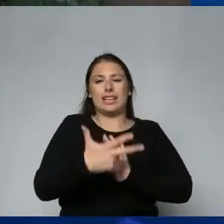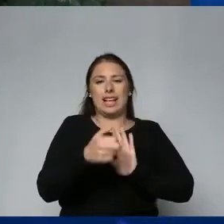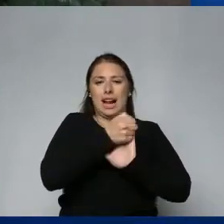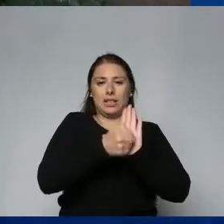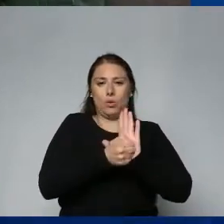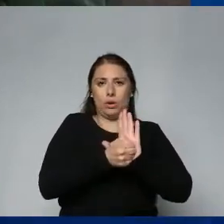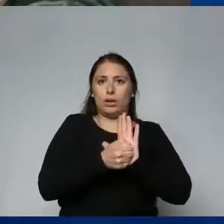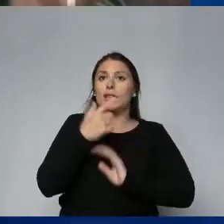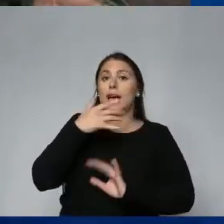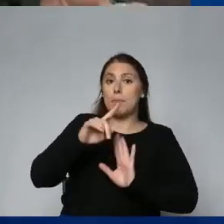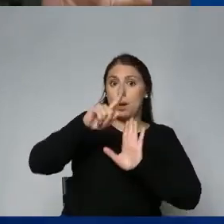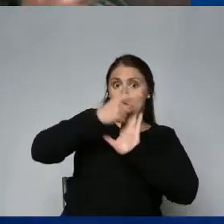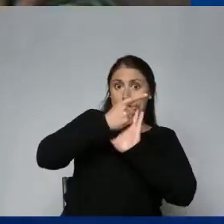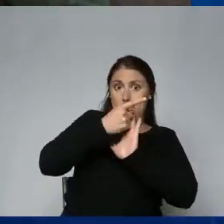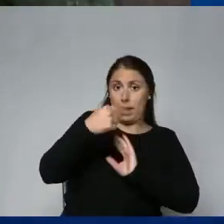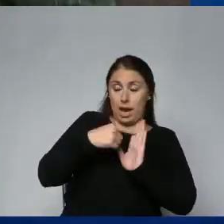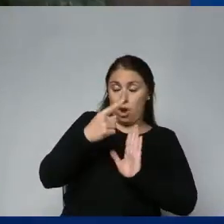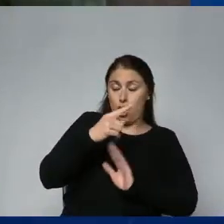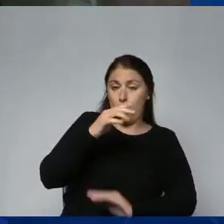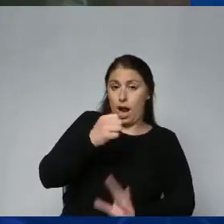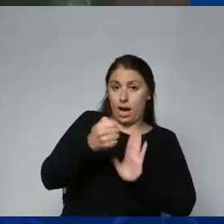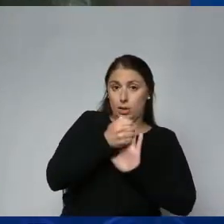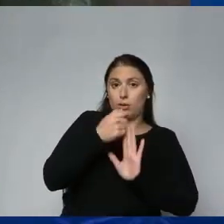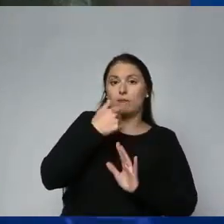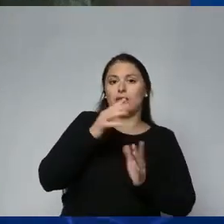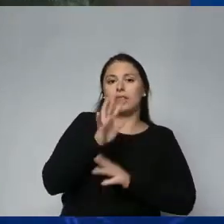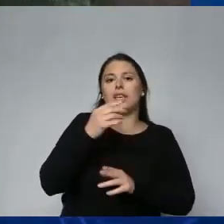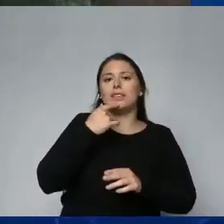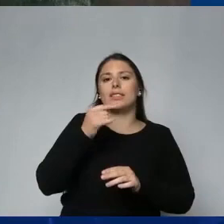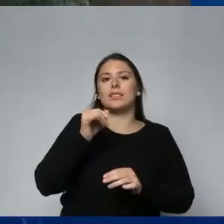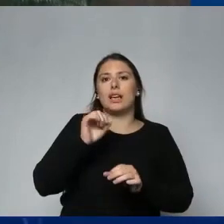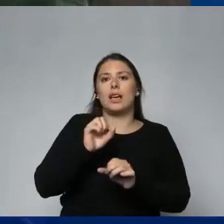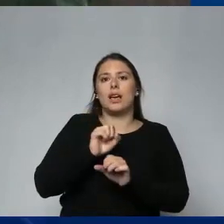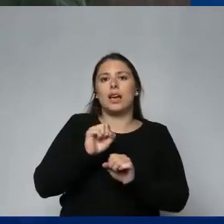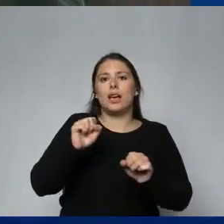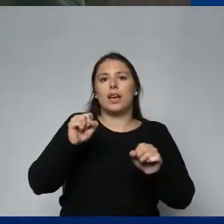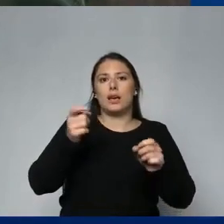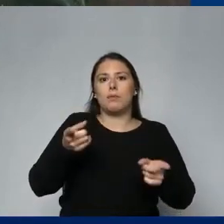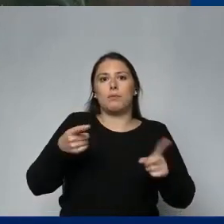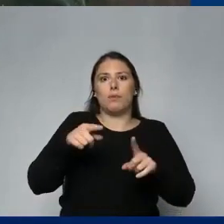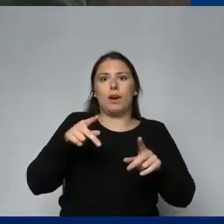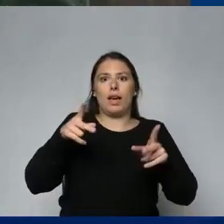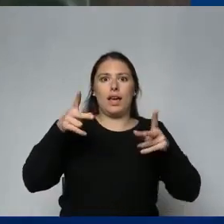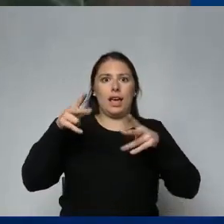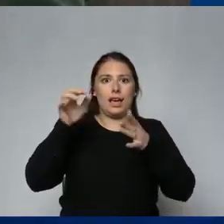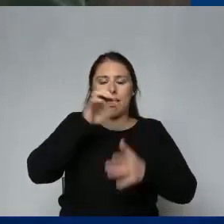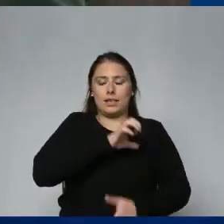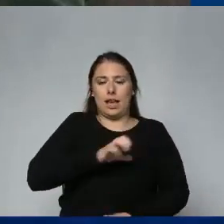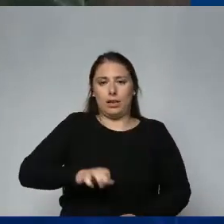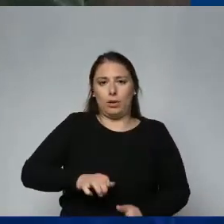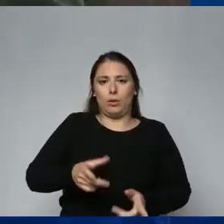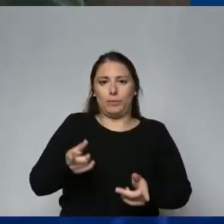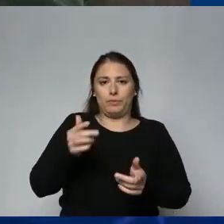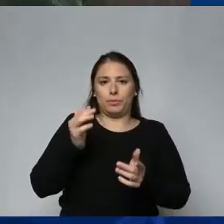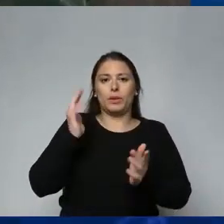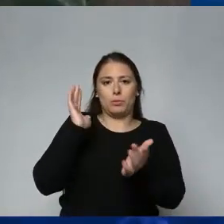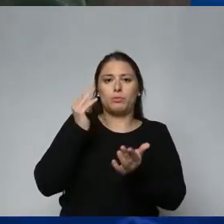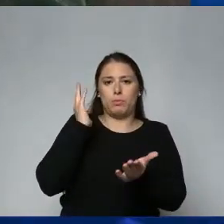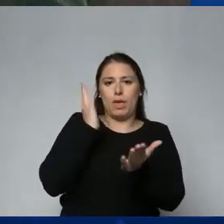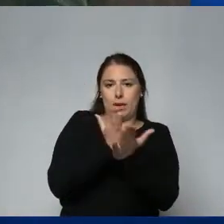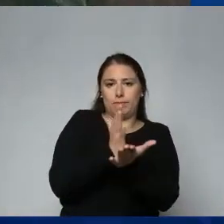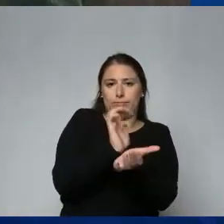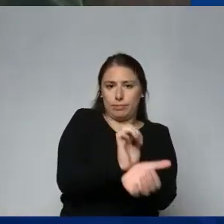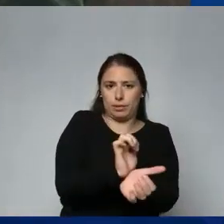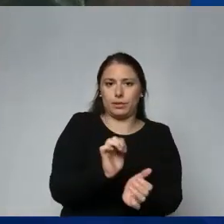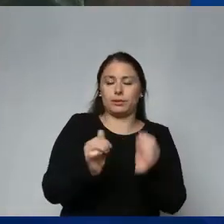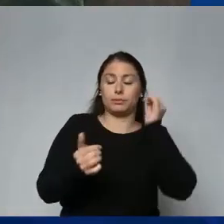el primero es el que restablece la pretensión punitiva. El primero es el que restablece la pretensión punitiva del Estado. Y ahora sale este proyecto de